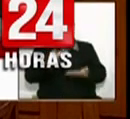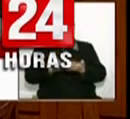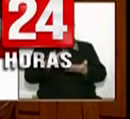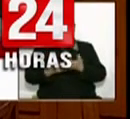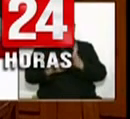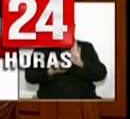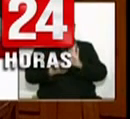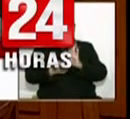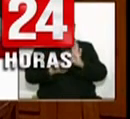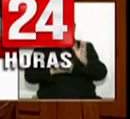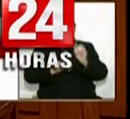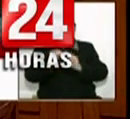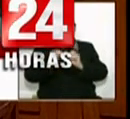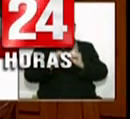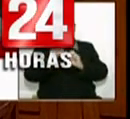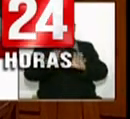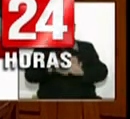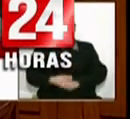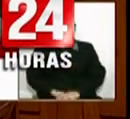de Educación.